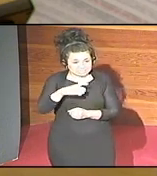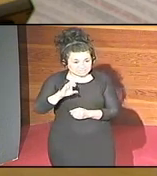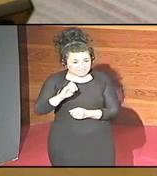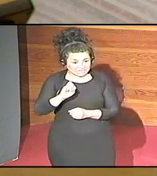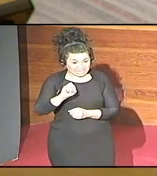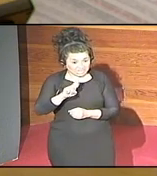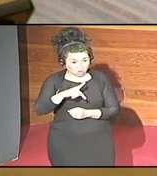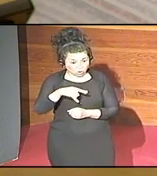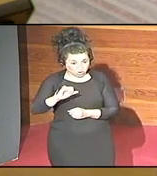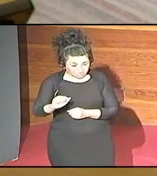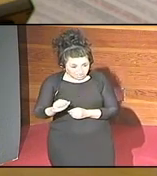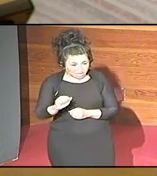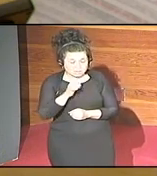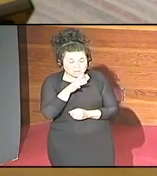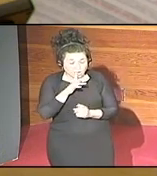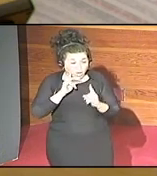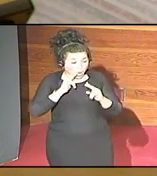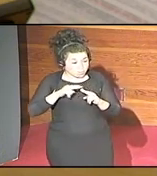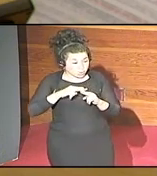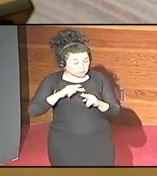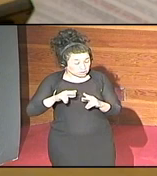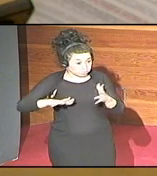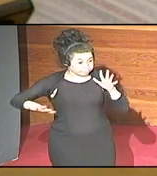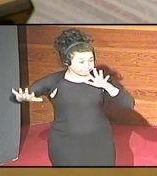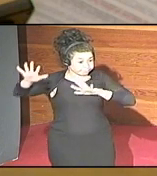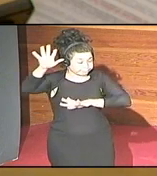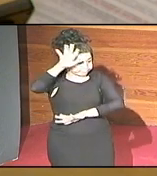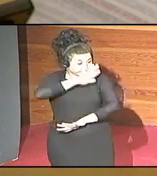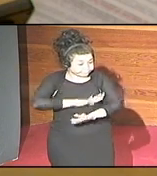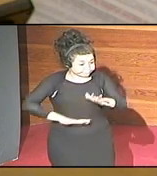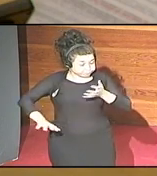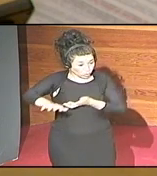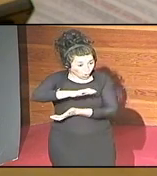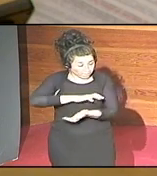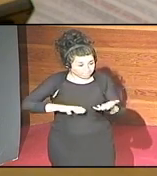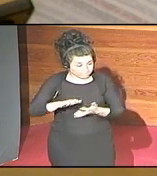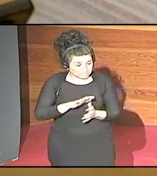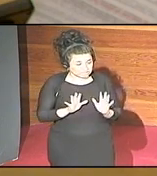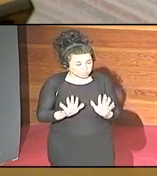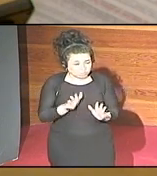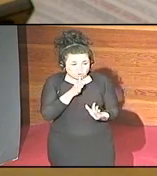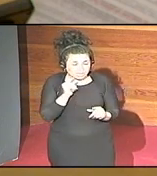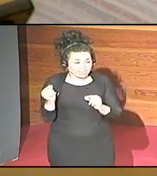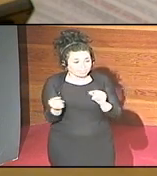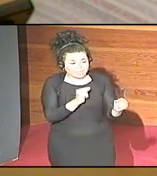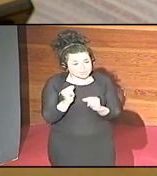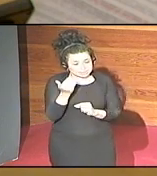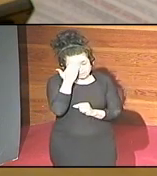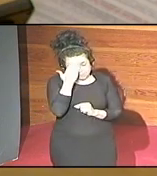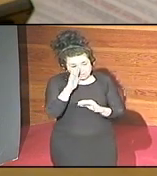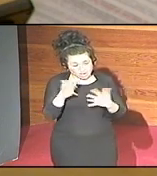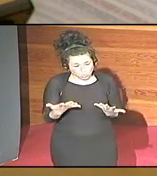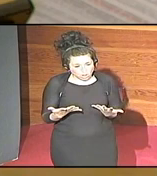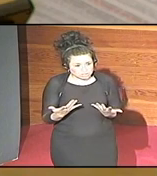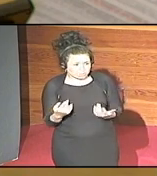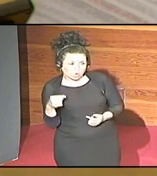un gran caos político, porque precisamente el debate principal es qué hacemos